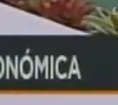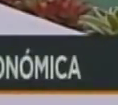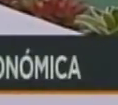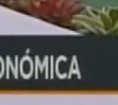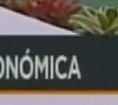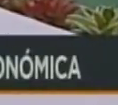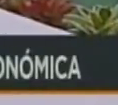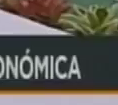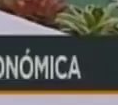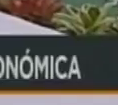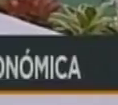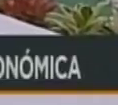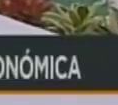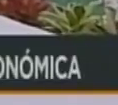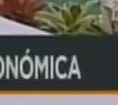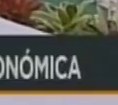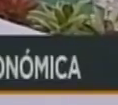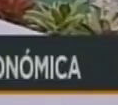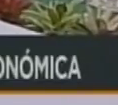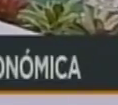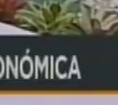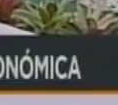Nosotros venimos de un periodo